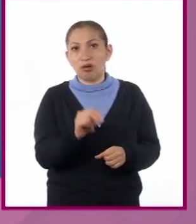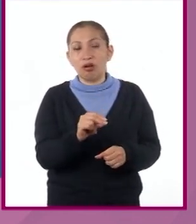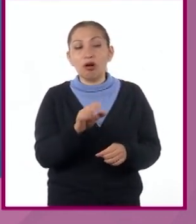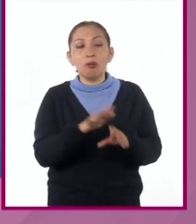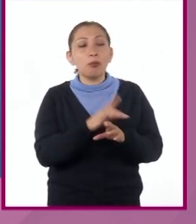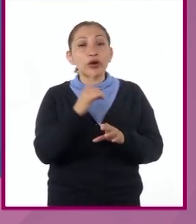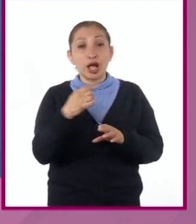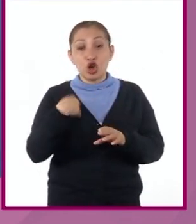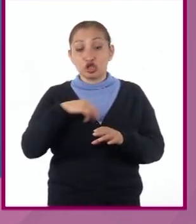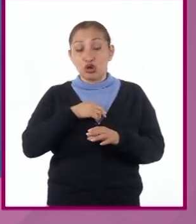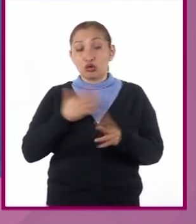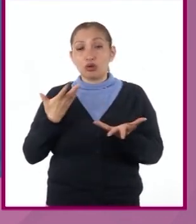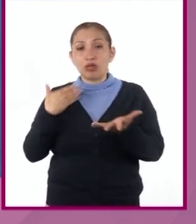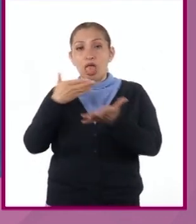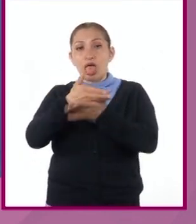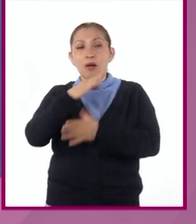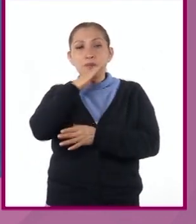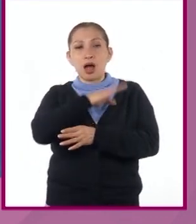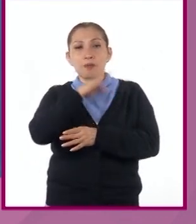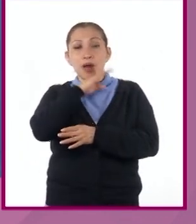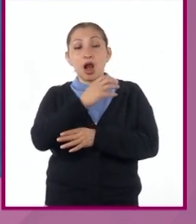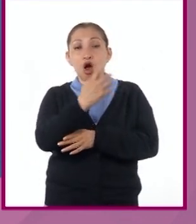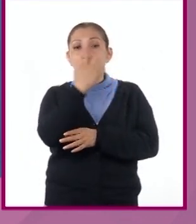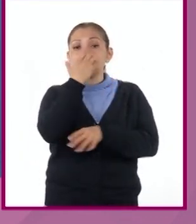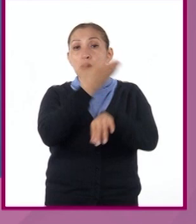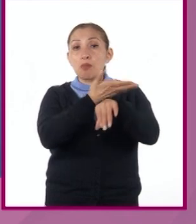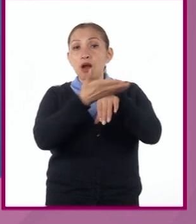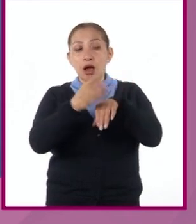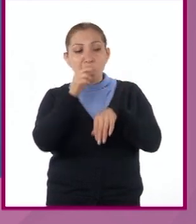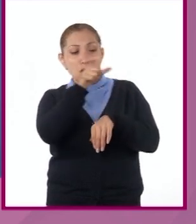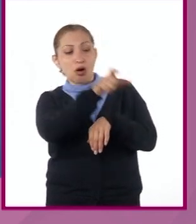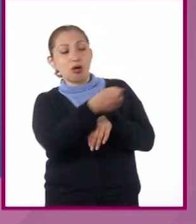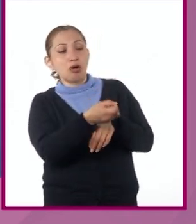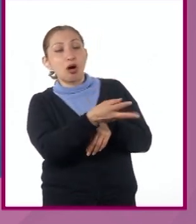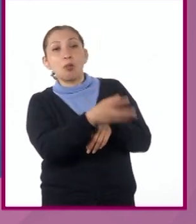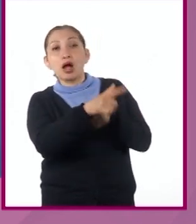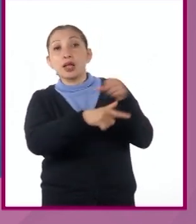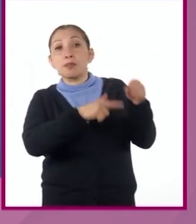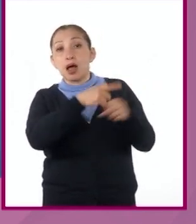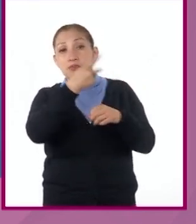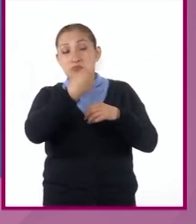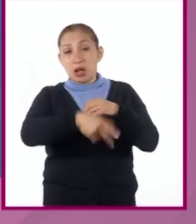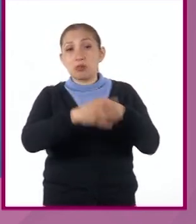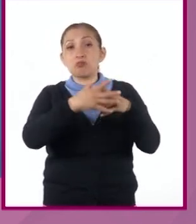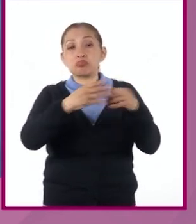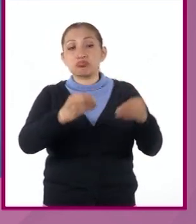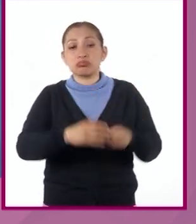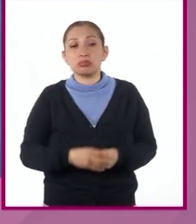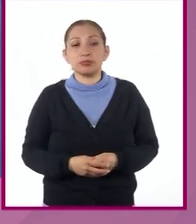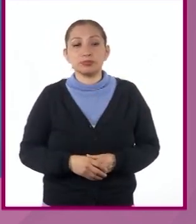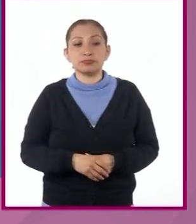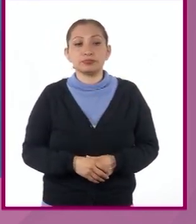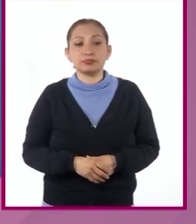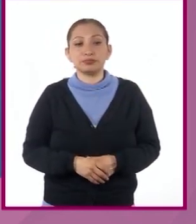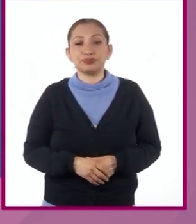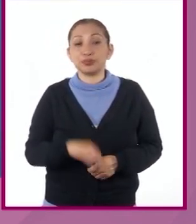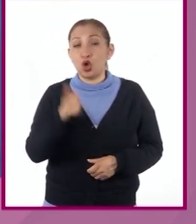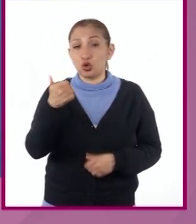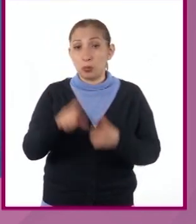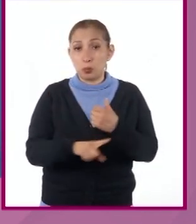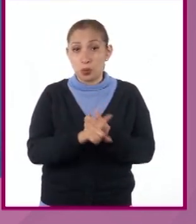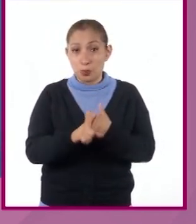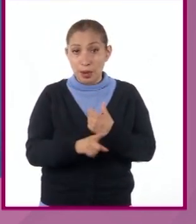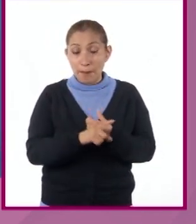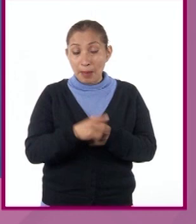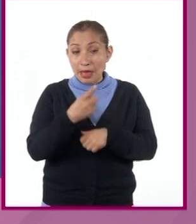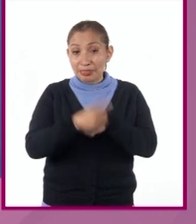que debido a nuestra intervención, el oso polar está considerado como especie amenazada. Otro de los problemas